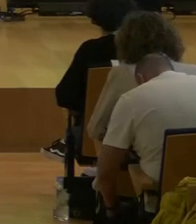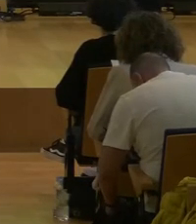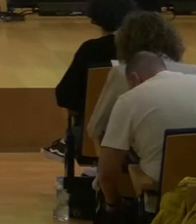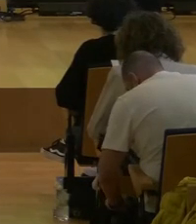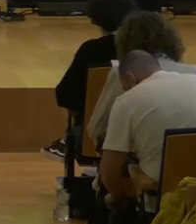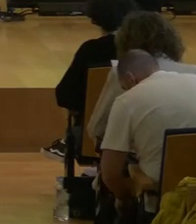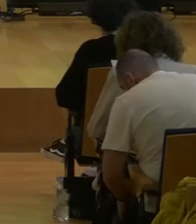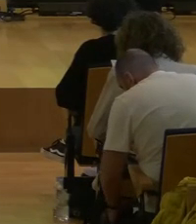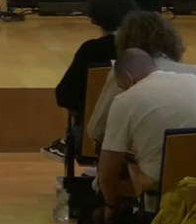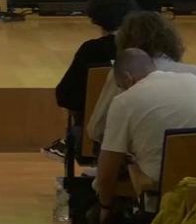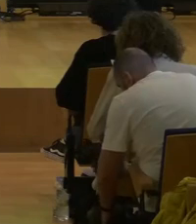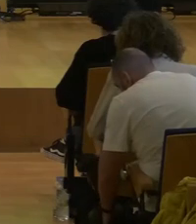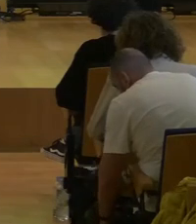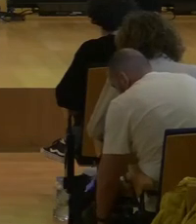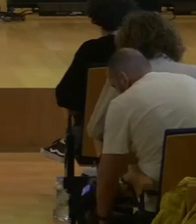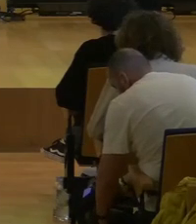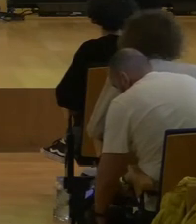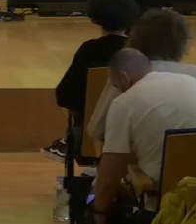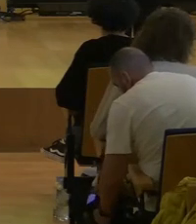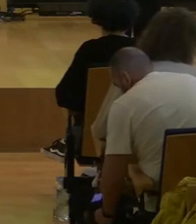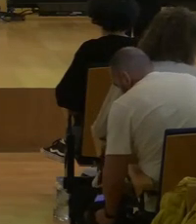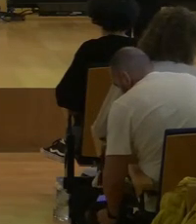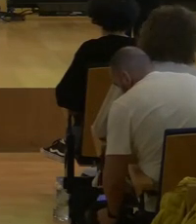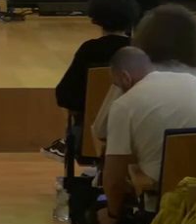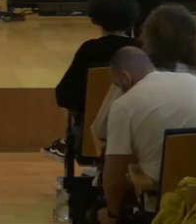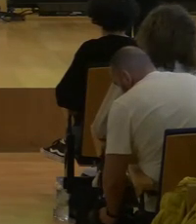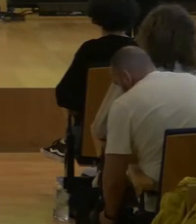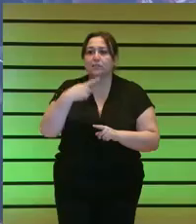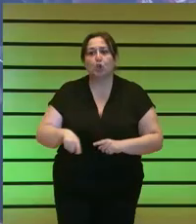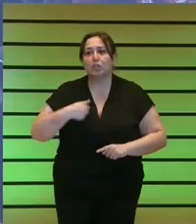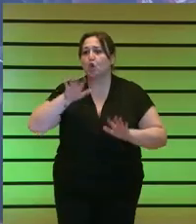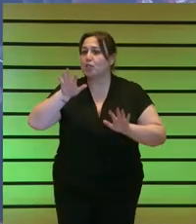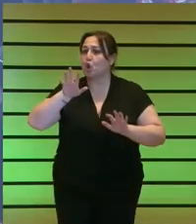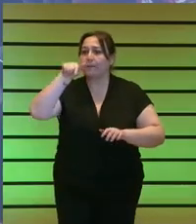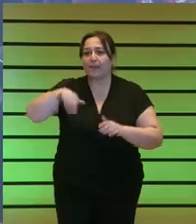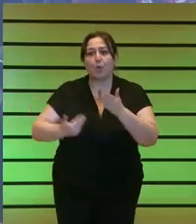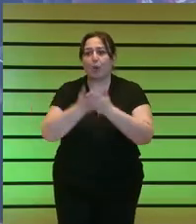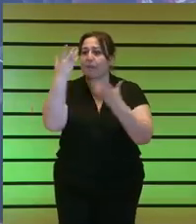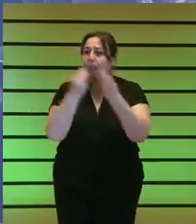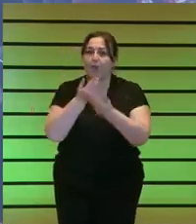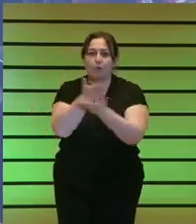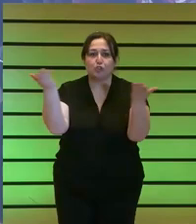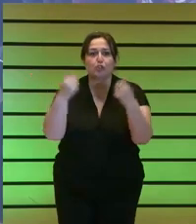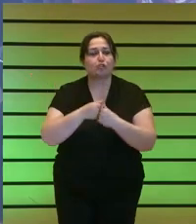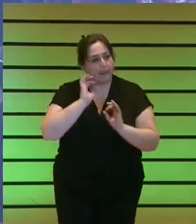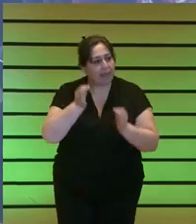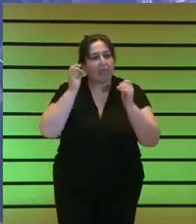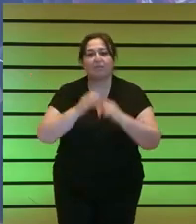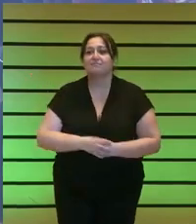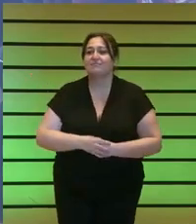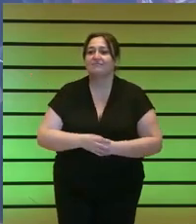nos ha facilitado mucho las cosas cuántas cosas estoy aprendiendo hoy por la mañana con vosotros Carolina De verdad